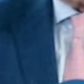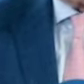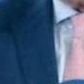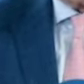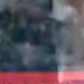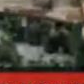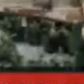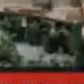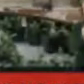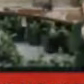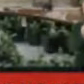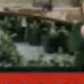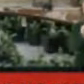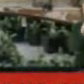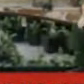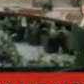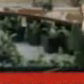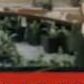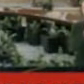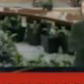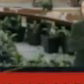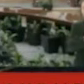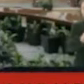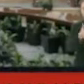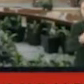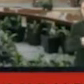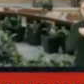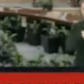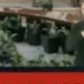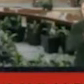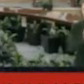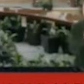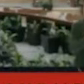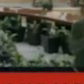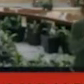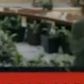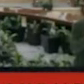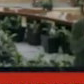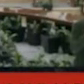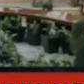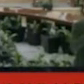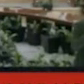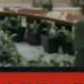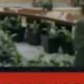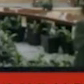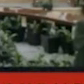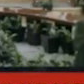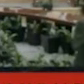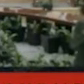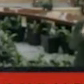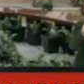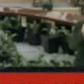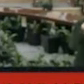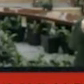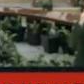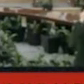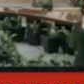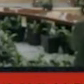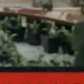combate frontal del gobierno, de Morena, de los grupos parlamentarios del gobierno en el Congreso, de